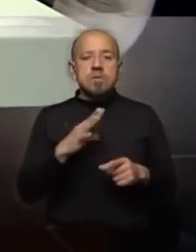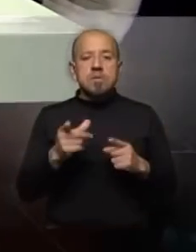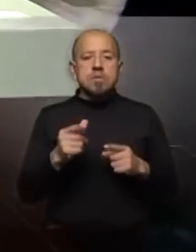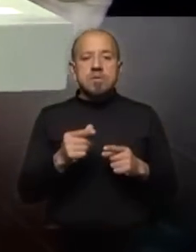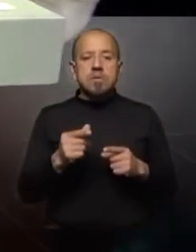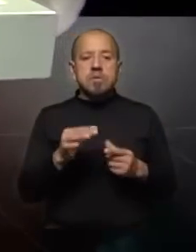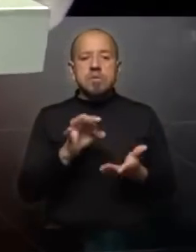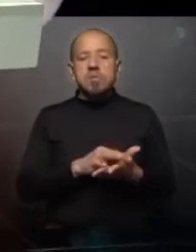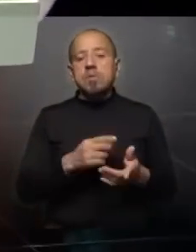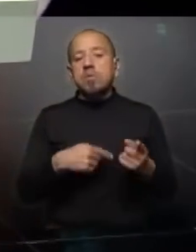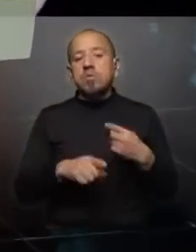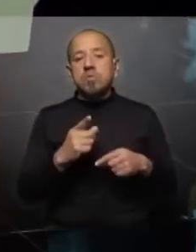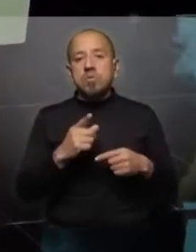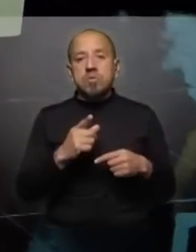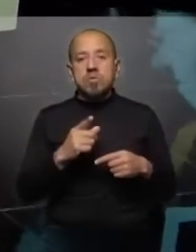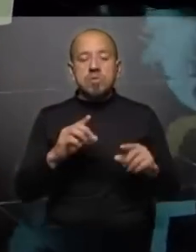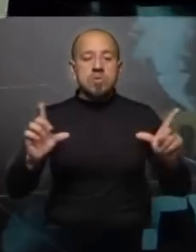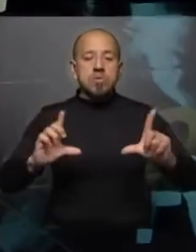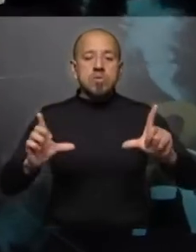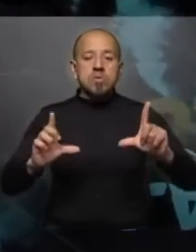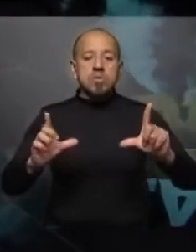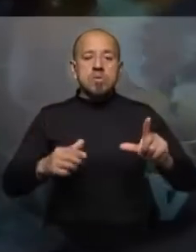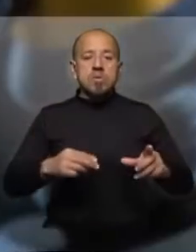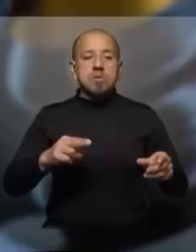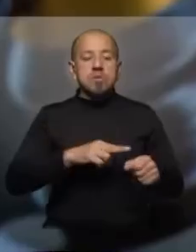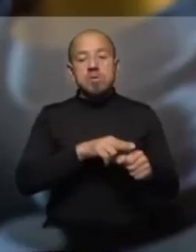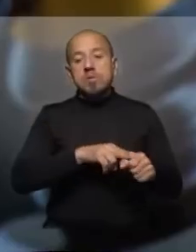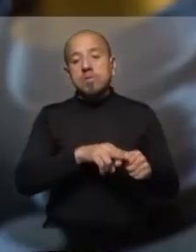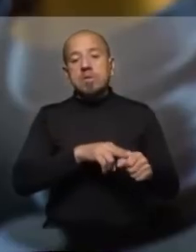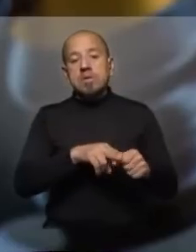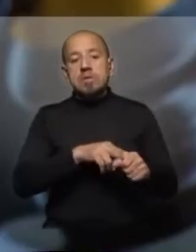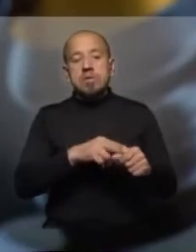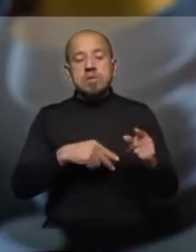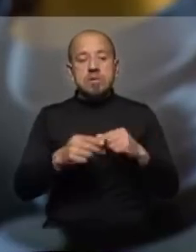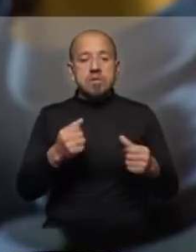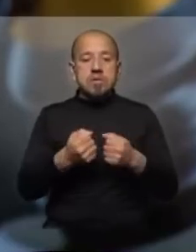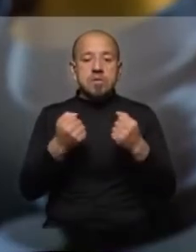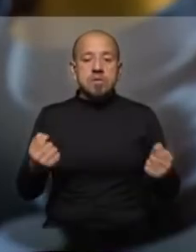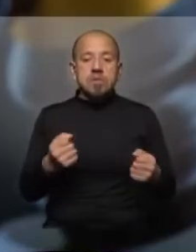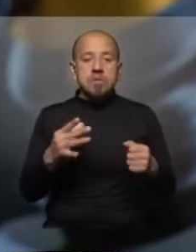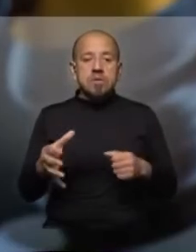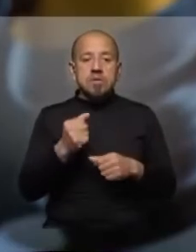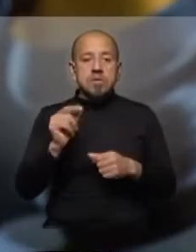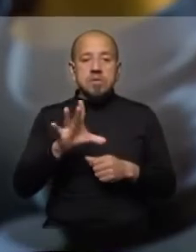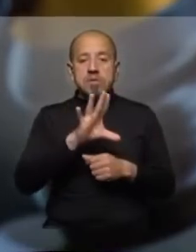la realidad Por más que salgas en la televisión cerrando bocas de pasta bases y después la gente Lee en el diario que incautaron 500 toneladas de de